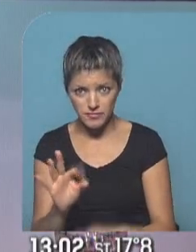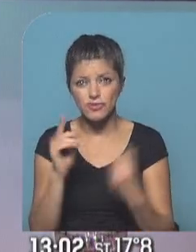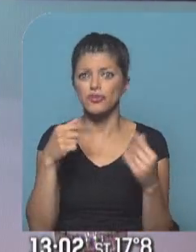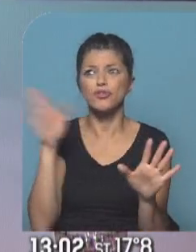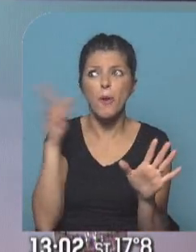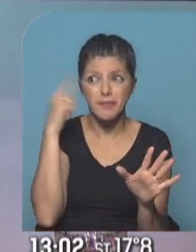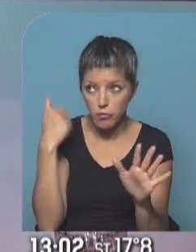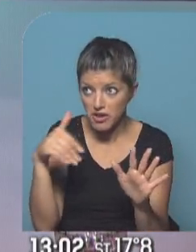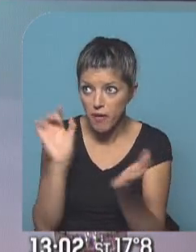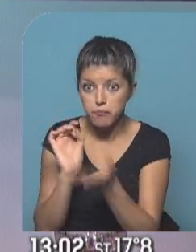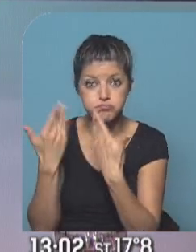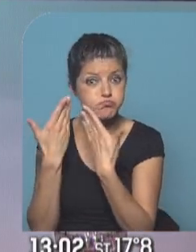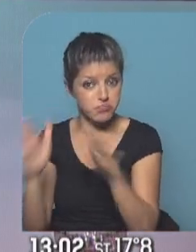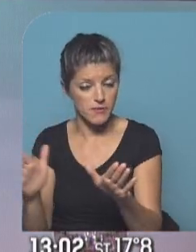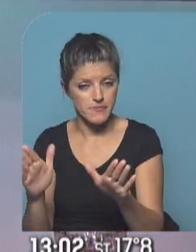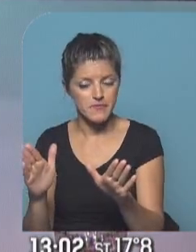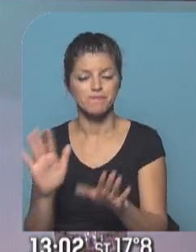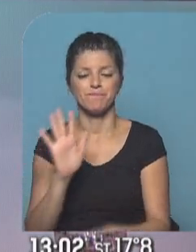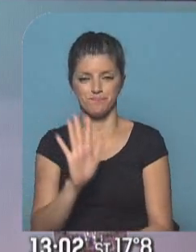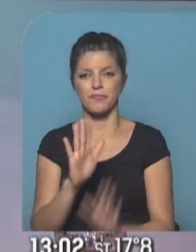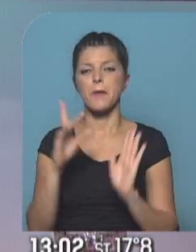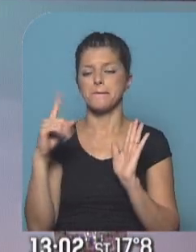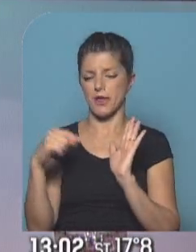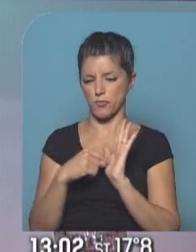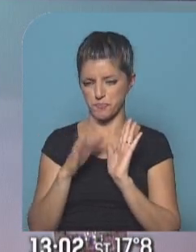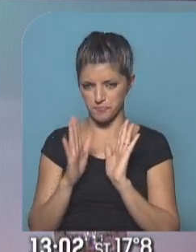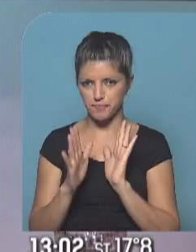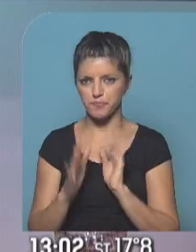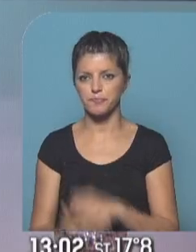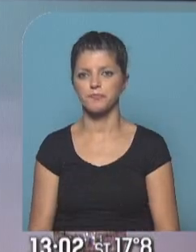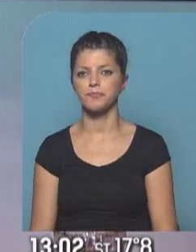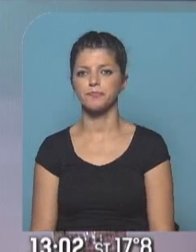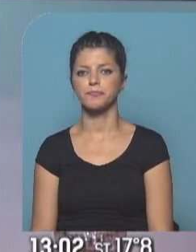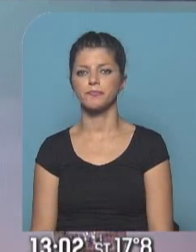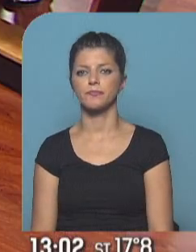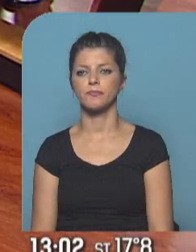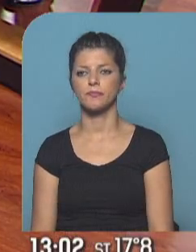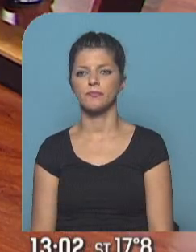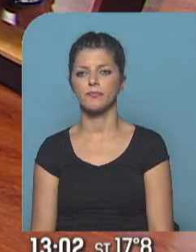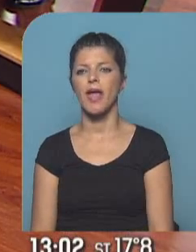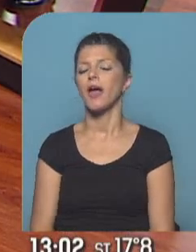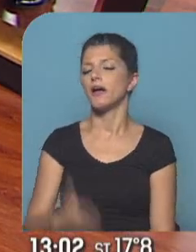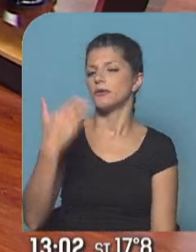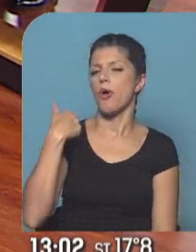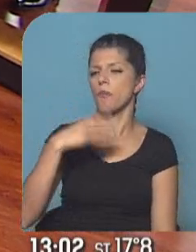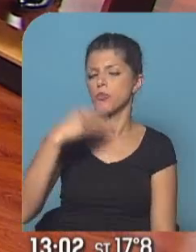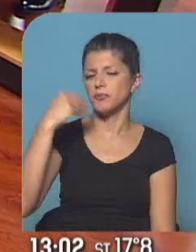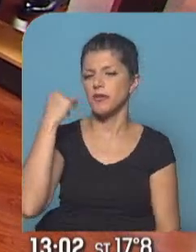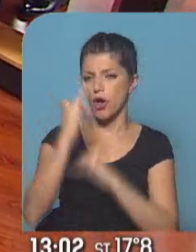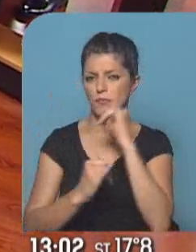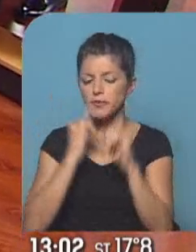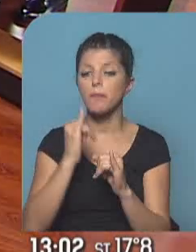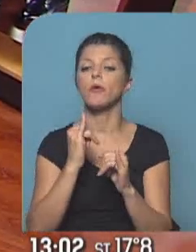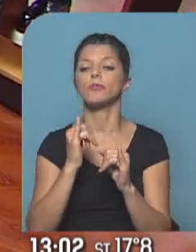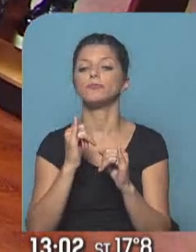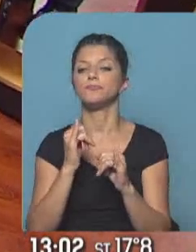Maduro. Me parece que ahí el problema es que se analizaron un poco los elementos que muchas veces comentábamos, incluso alguna vez en una nota en Le Monde